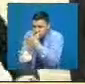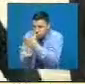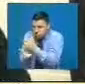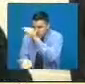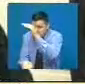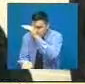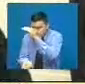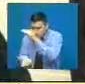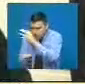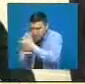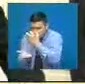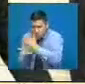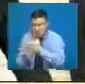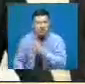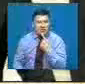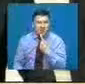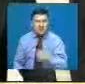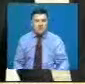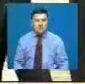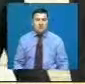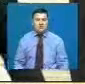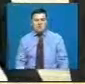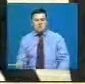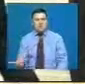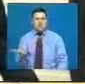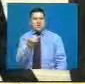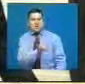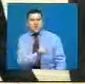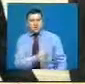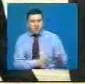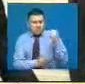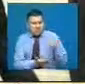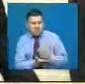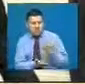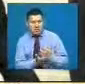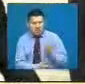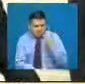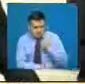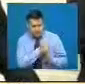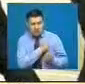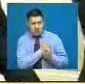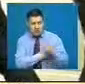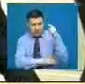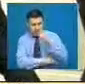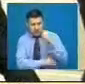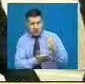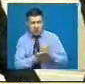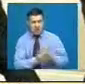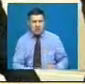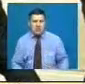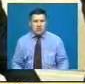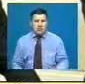agotar la gallina de los huevos de oro, y compara los dividendos que repartió el año pasado Ecopetrol,